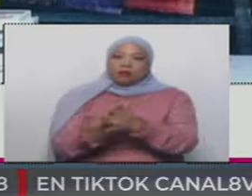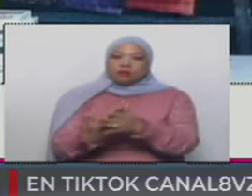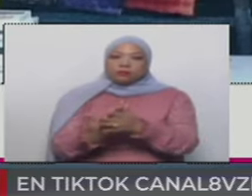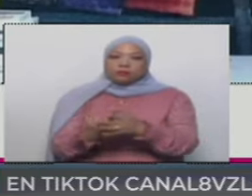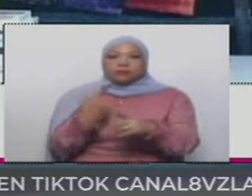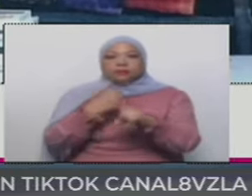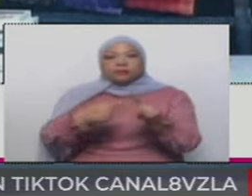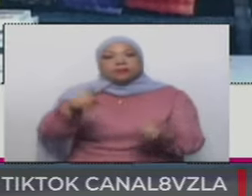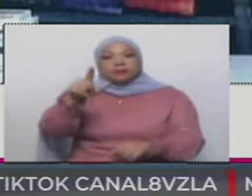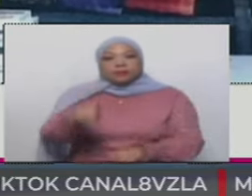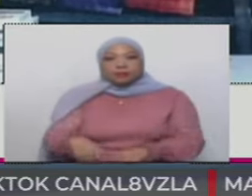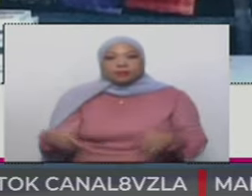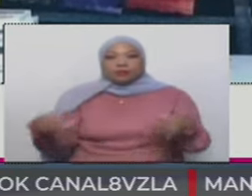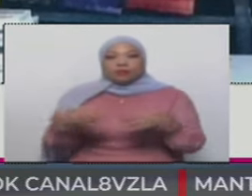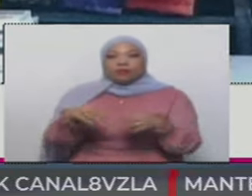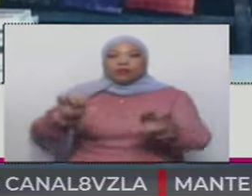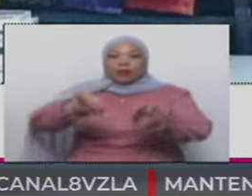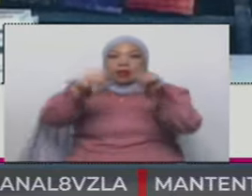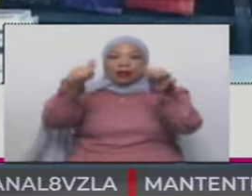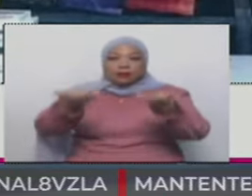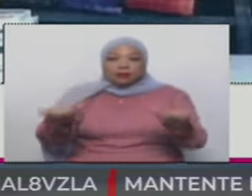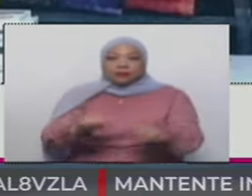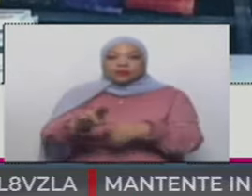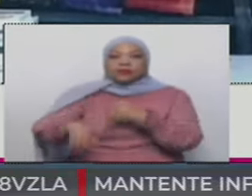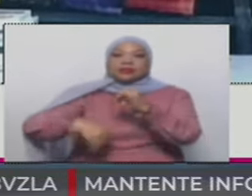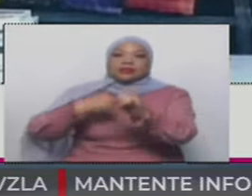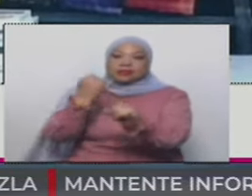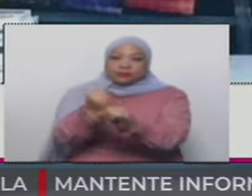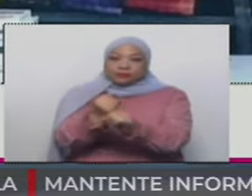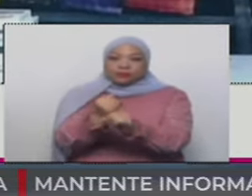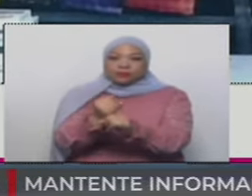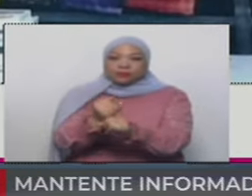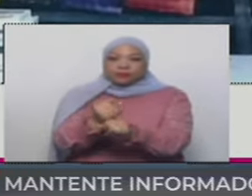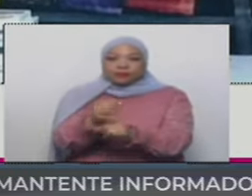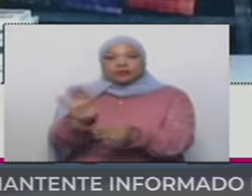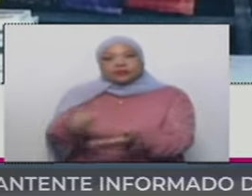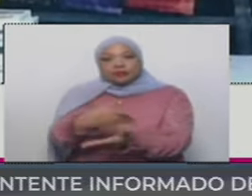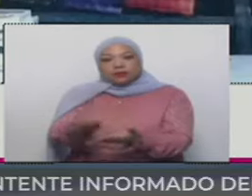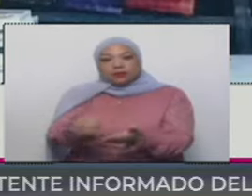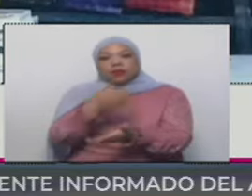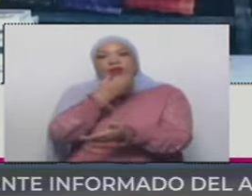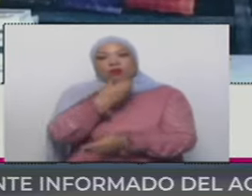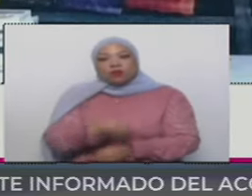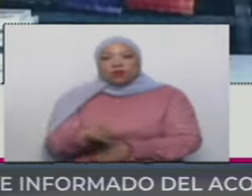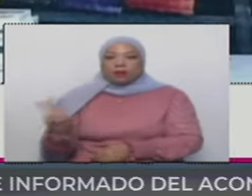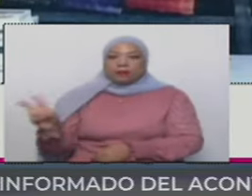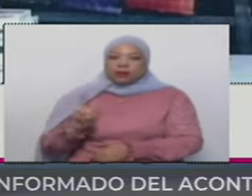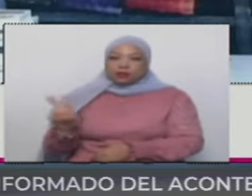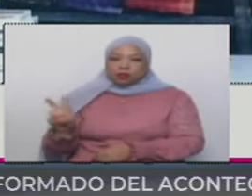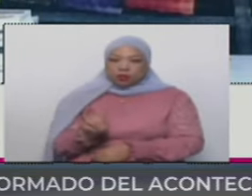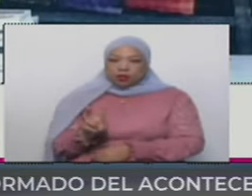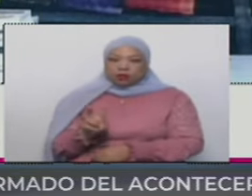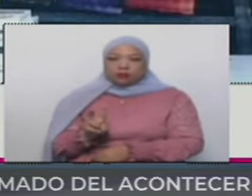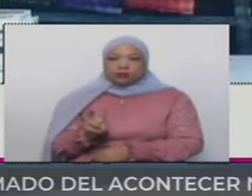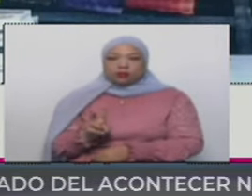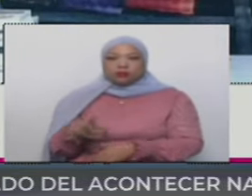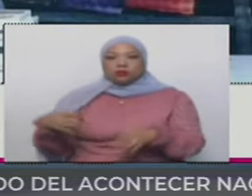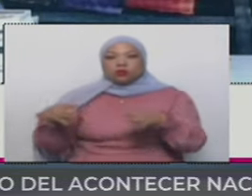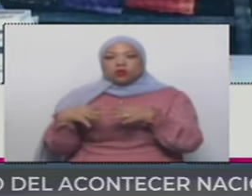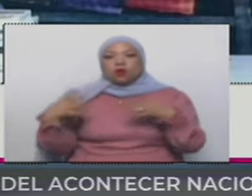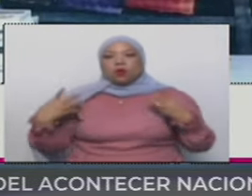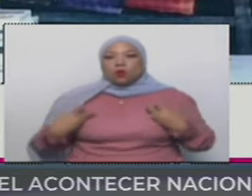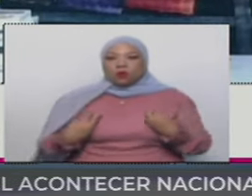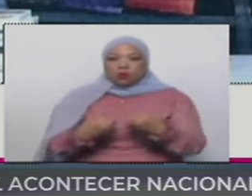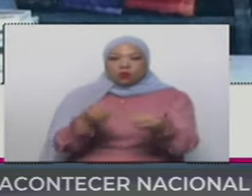Pero también hay un grupo de artistas nacionales e internacionales que quieren cantarle a la Navidad en Venezuela. Y este equipo de